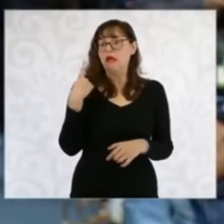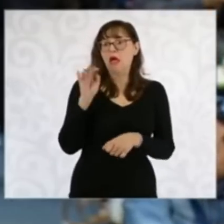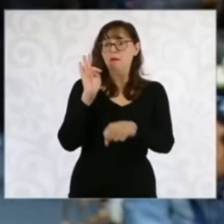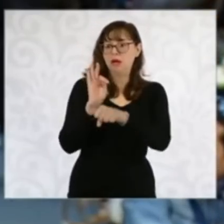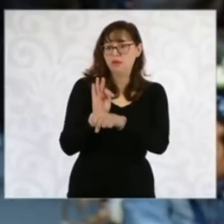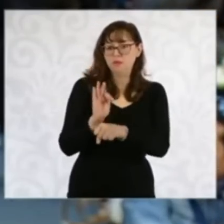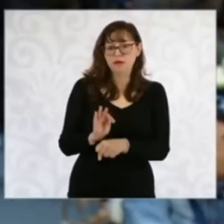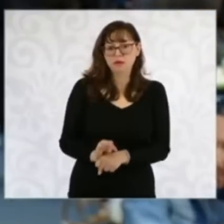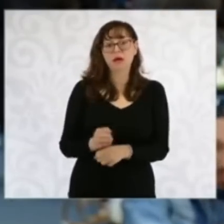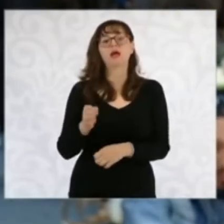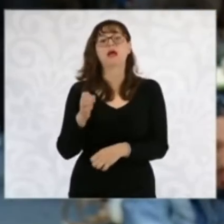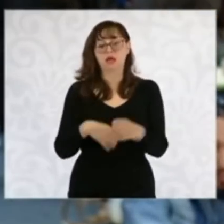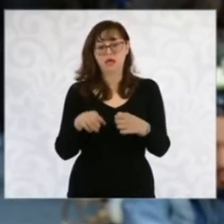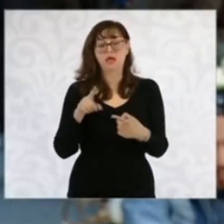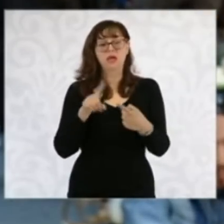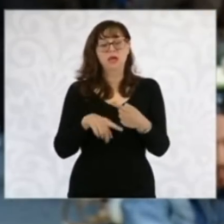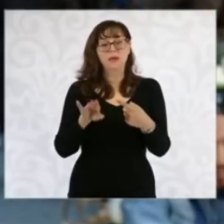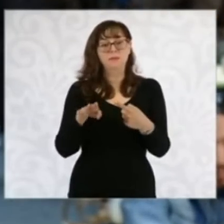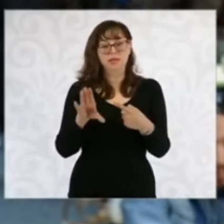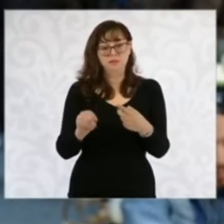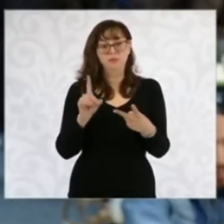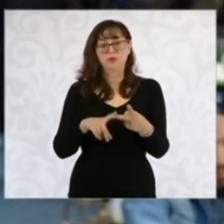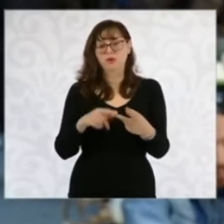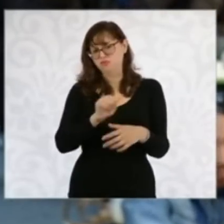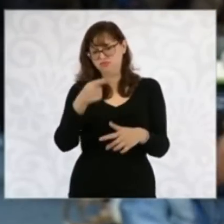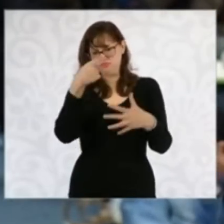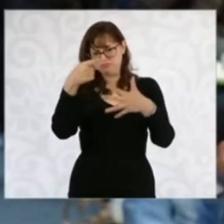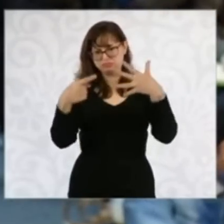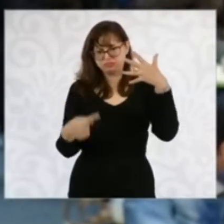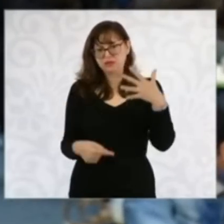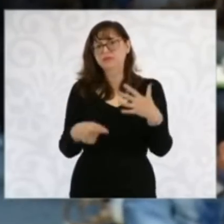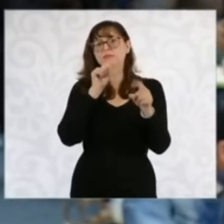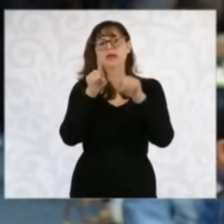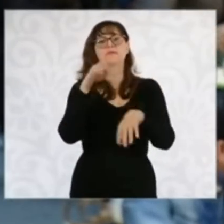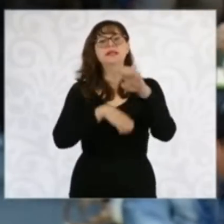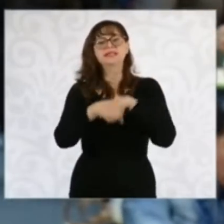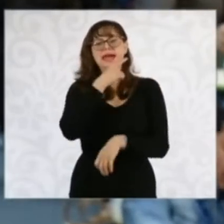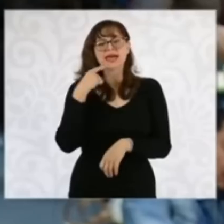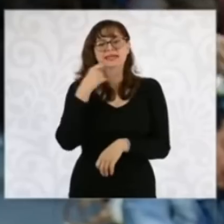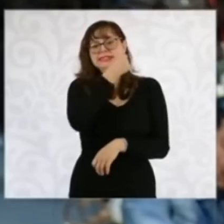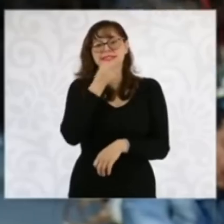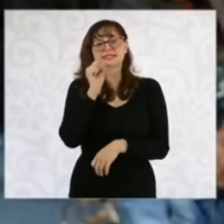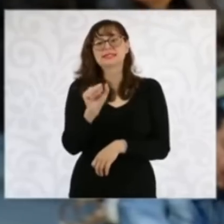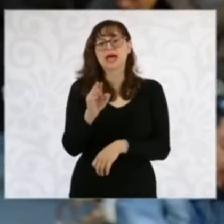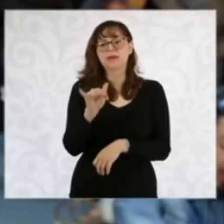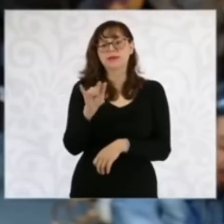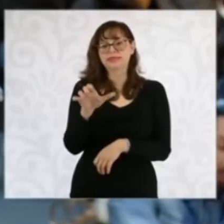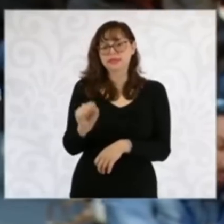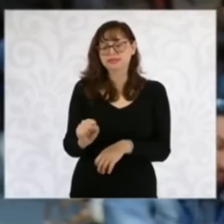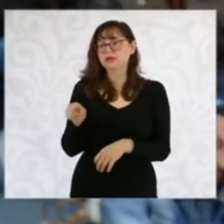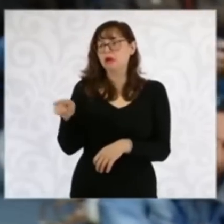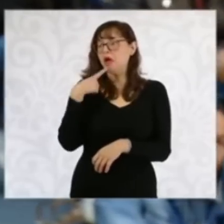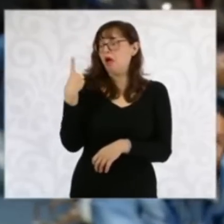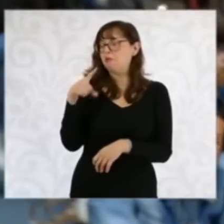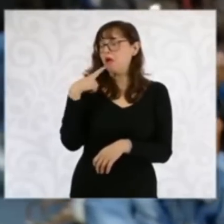Bebiendo y se devolvió a un tribunal colegiado el caso de Sabritas contra la regulación de la publicidad en productos